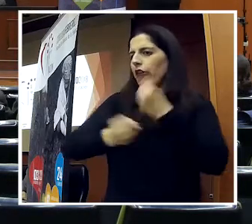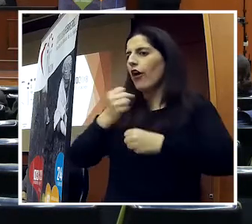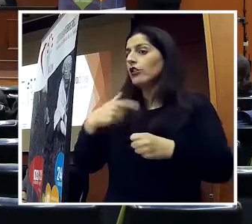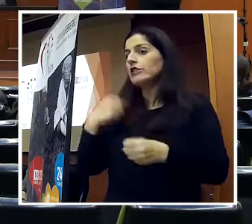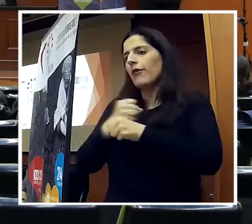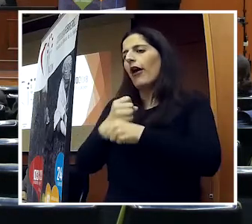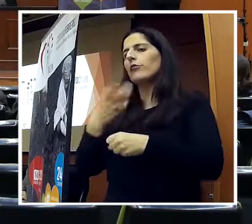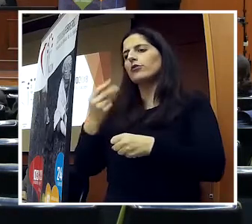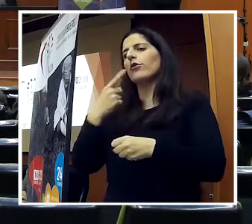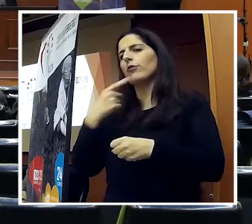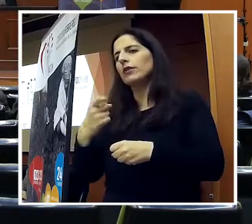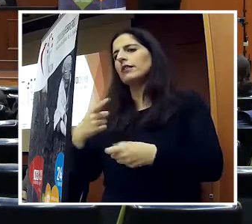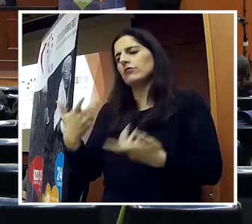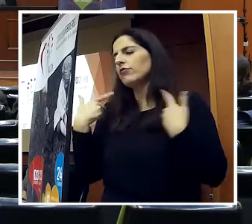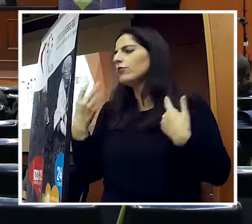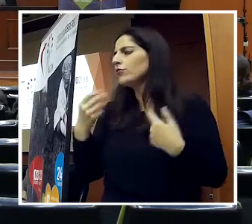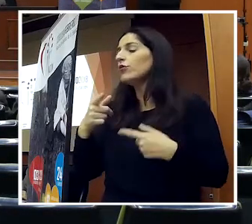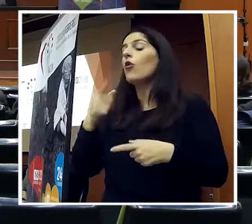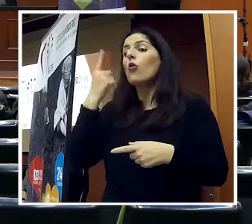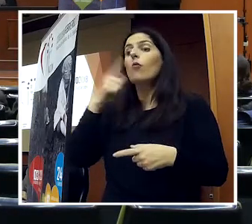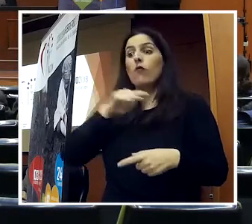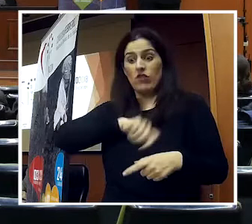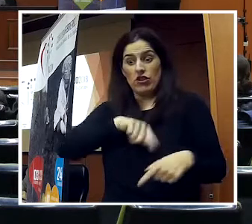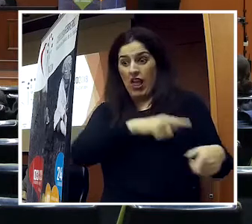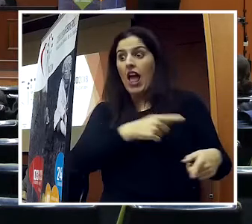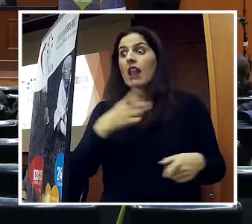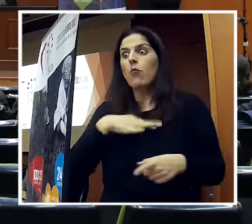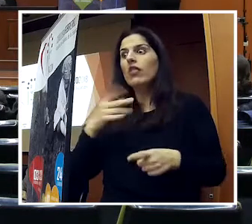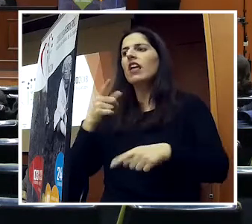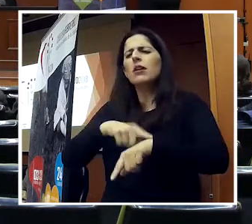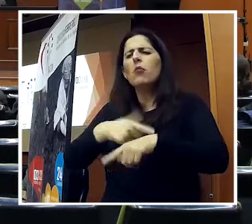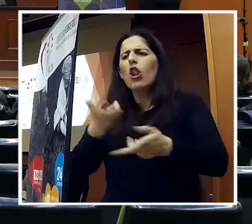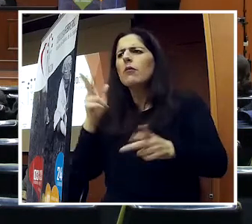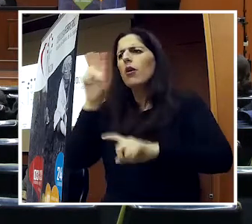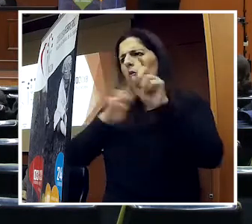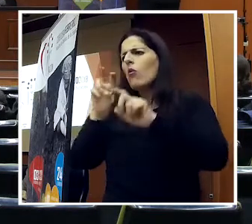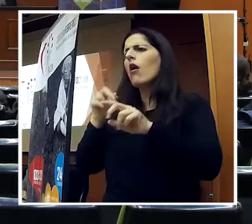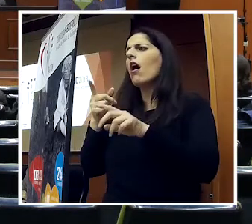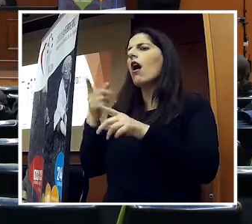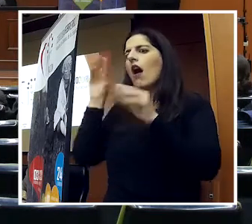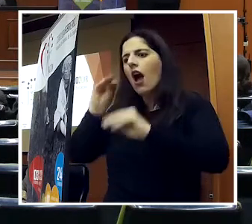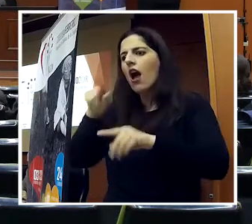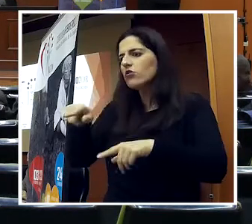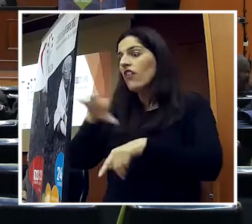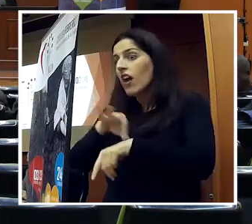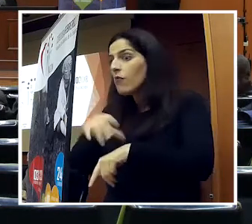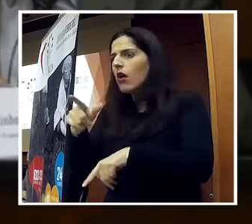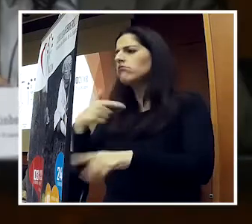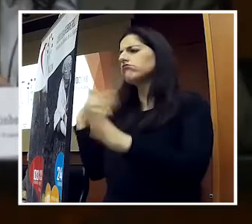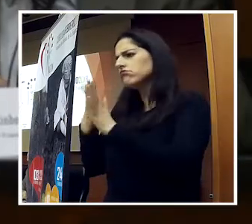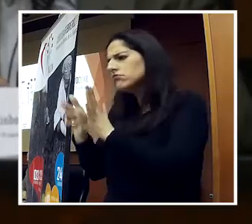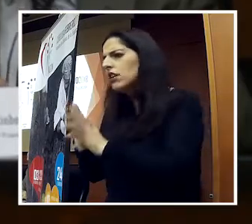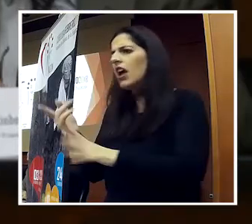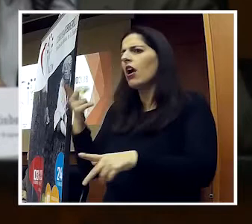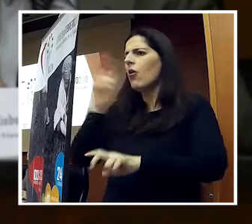trabajo, y no es fácil que un profesional saque tiempo libre para intentar no solo aplicarle a los enfermos lo que ya se sabe, sino